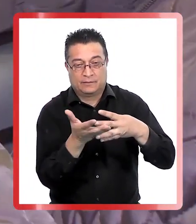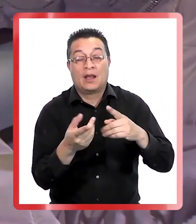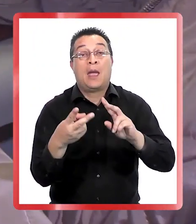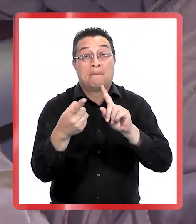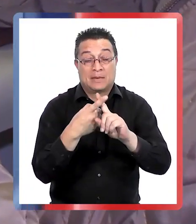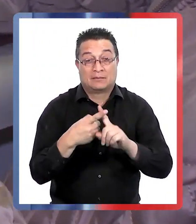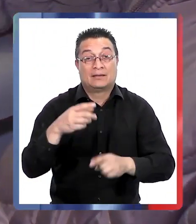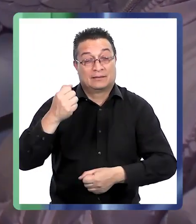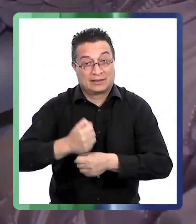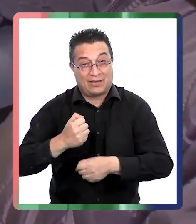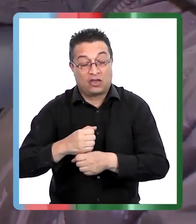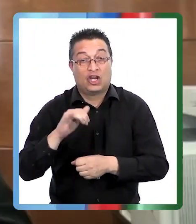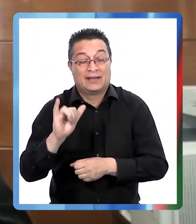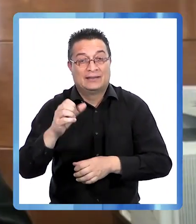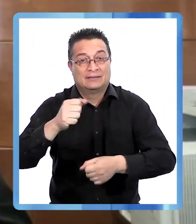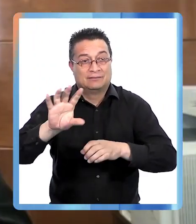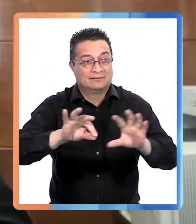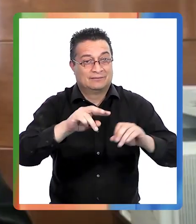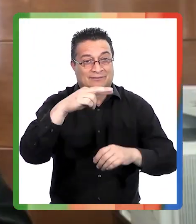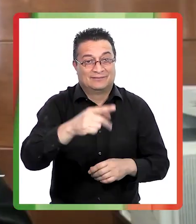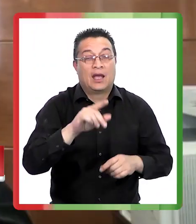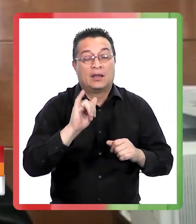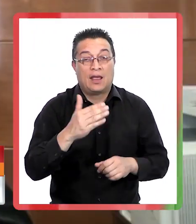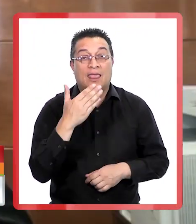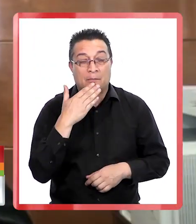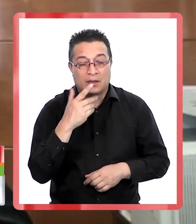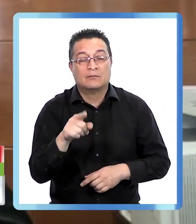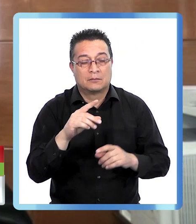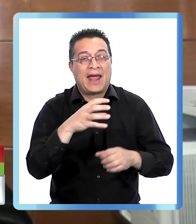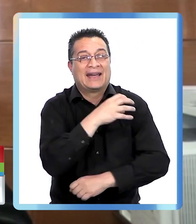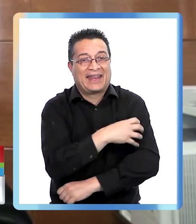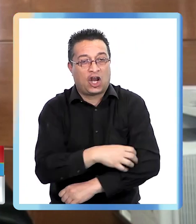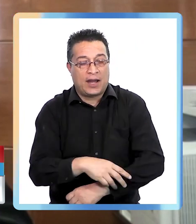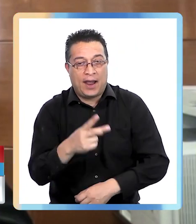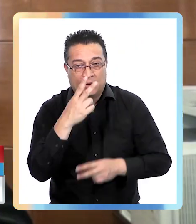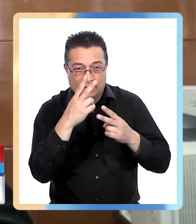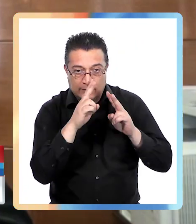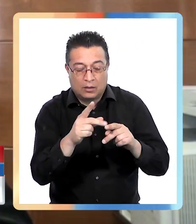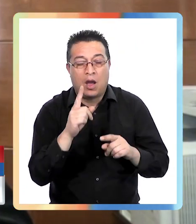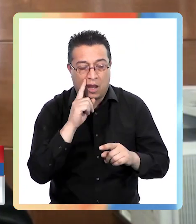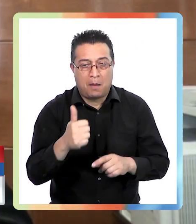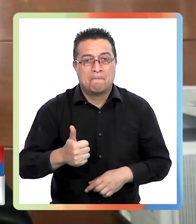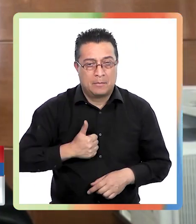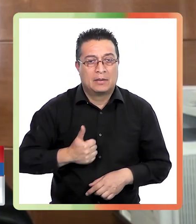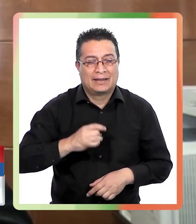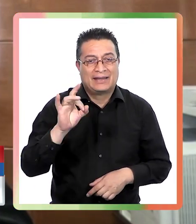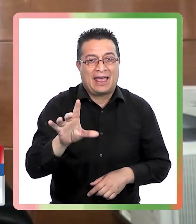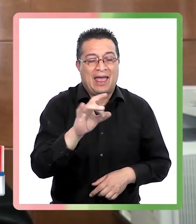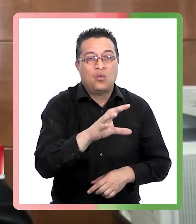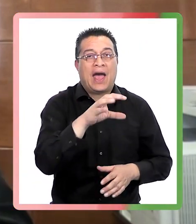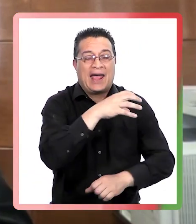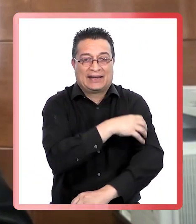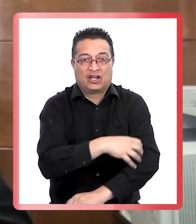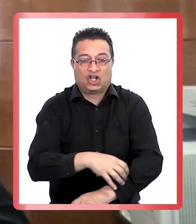van a participar empleadores y trabajadores, pero además con una bajada regional. Así que vamos a estar presentes en cada una de las regiones